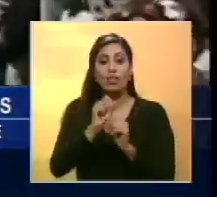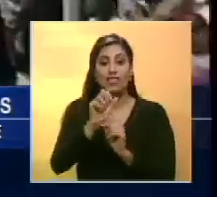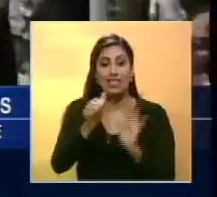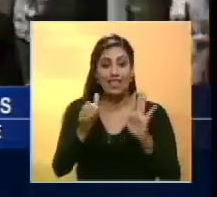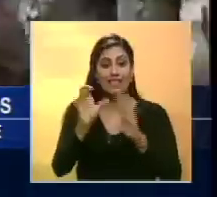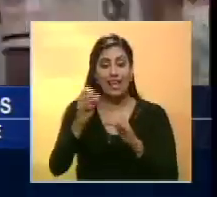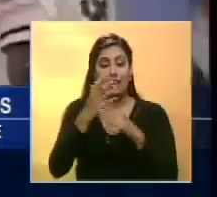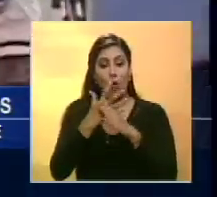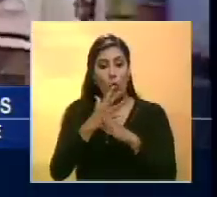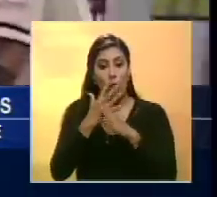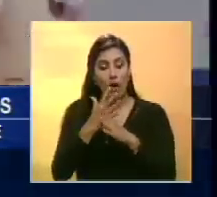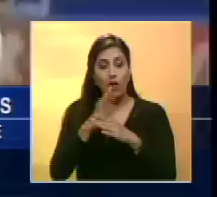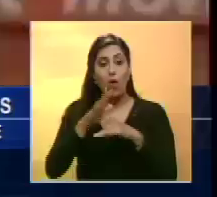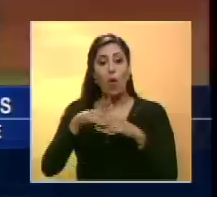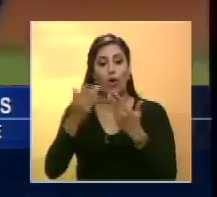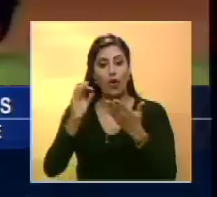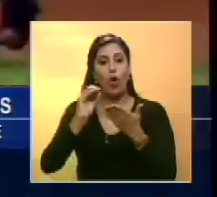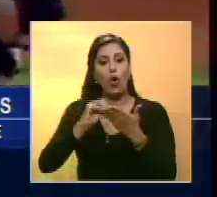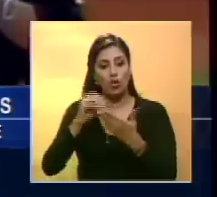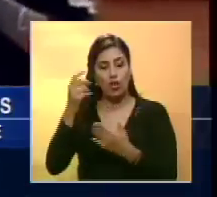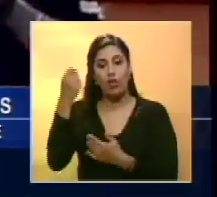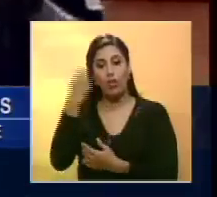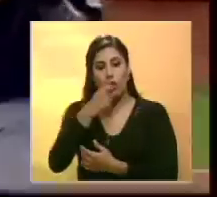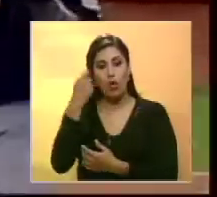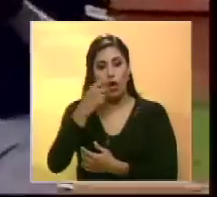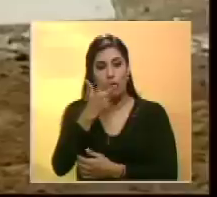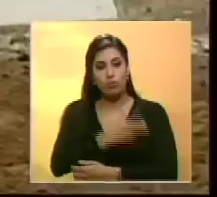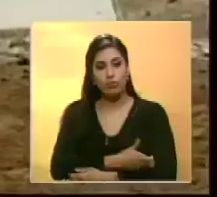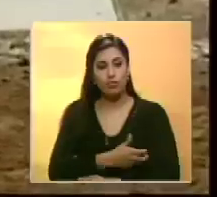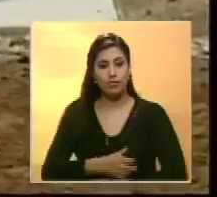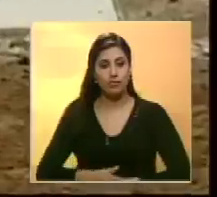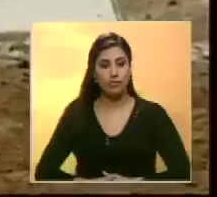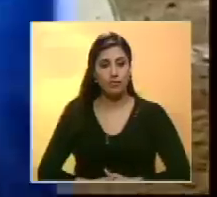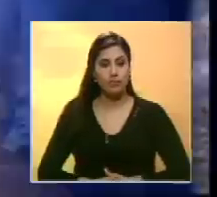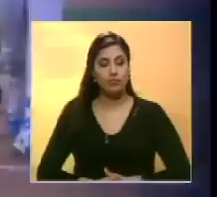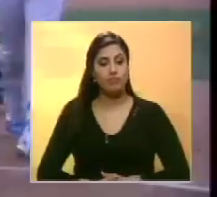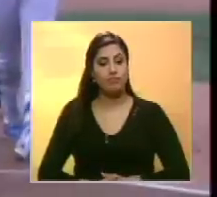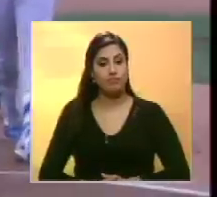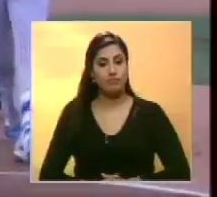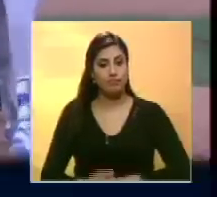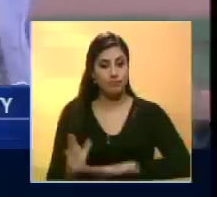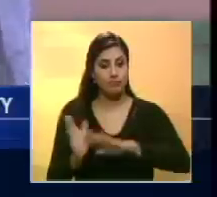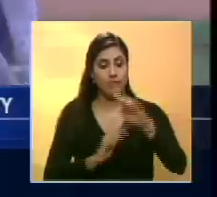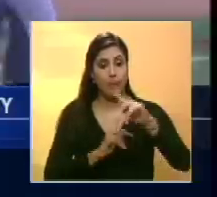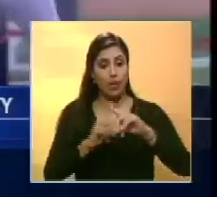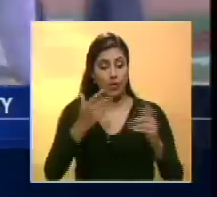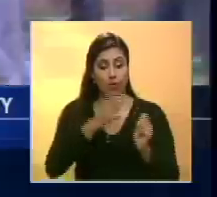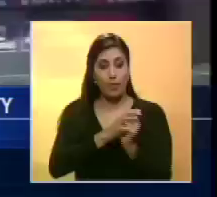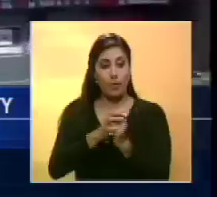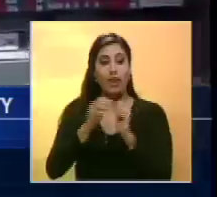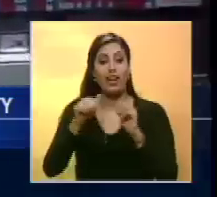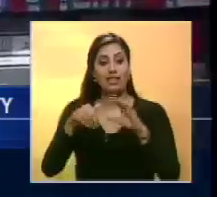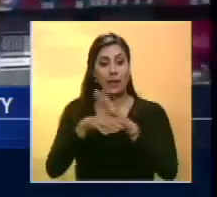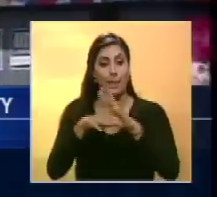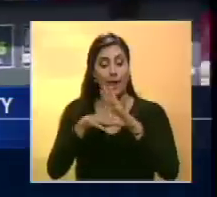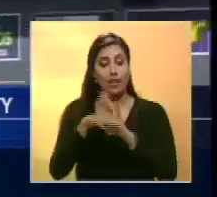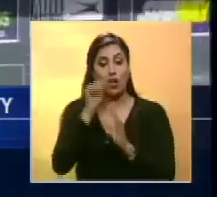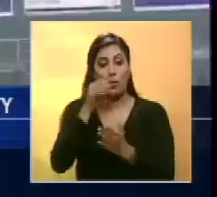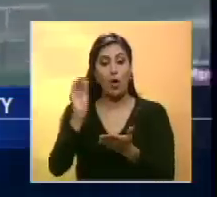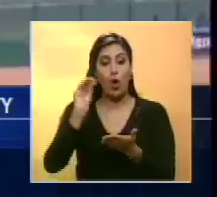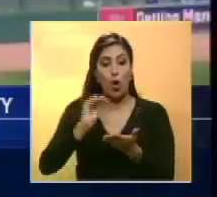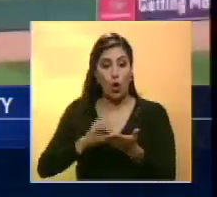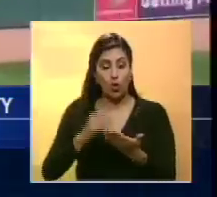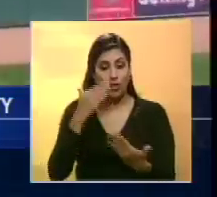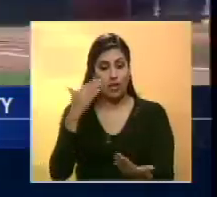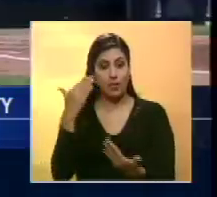60 juegos al reincidir en el consumo de droga de abuso. Y en las Grandes Ligas este martes Salvador Pérez renovó con los